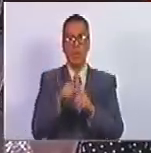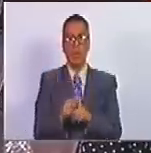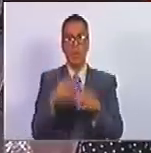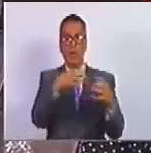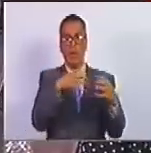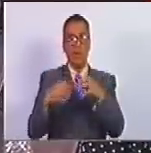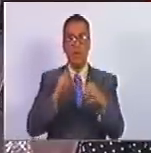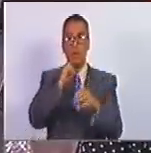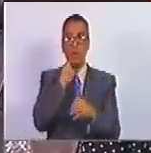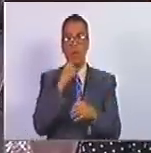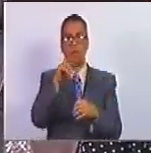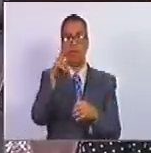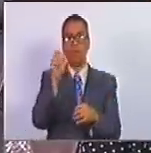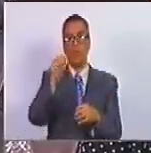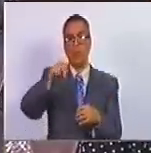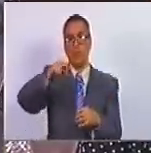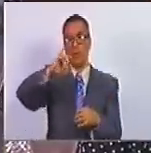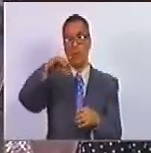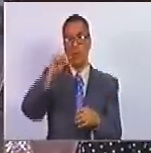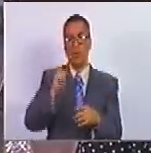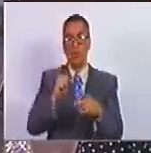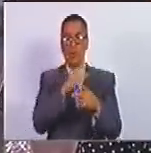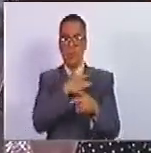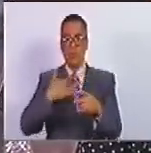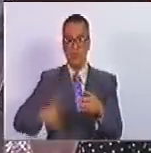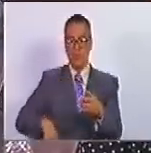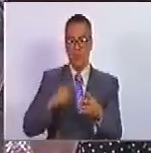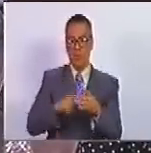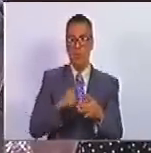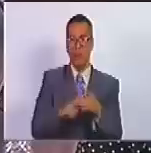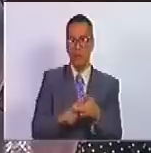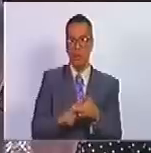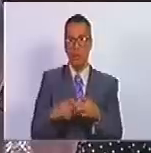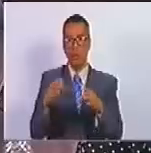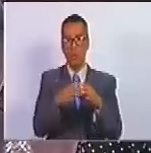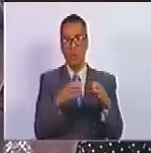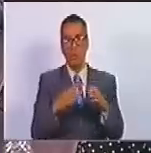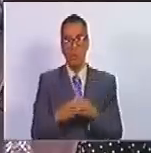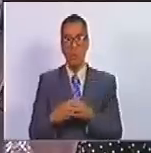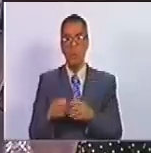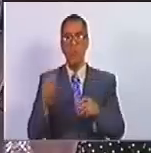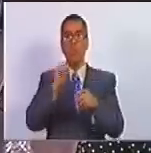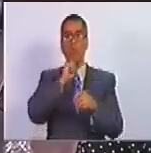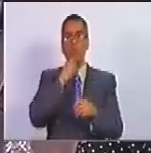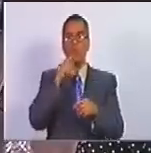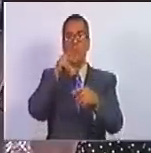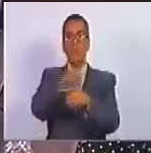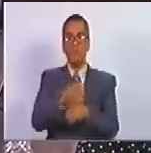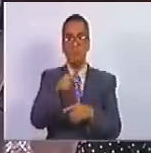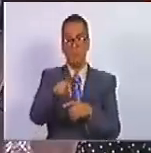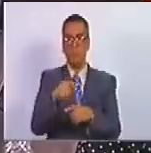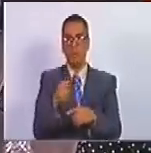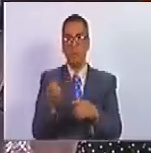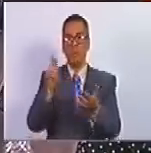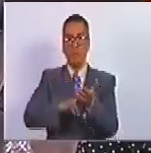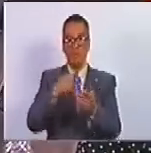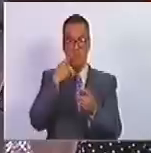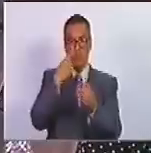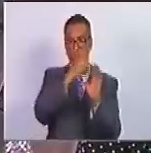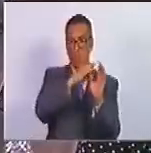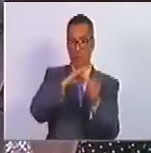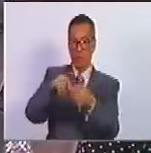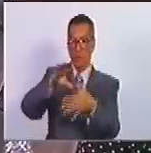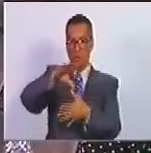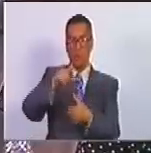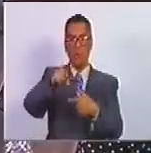guerra Rusia-Ucrania, la influencia de China en la región, la influencia de Rusia en la región, le ha hecho volver a mirar hacia